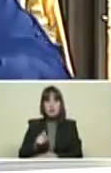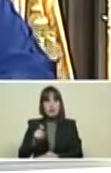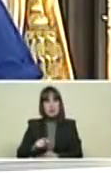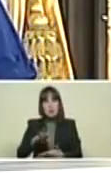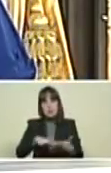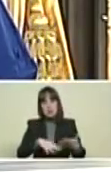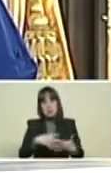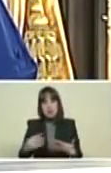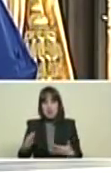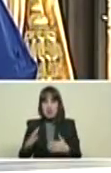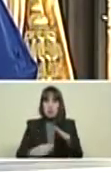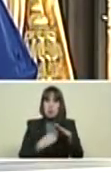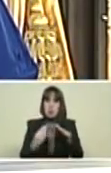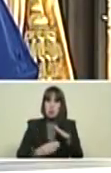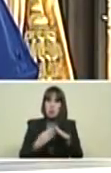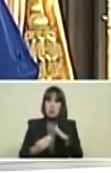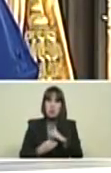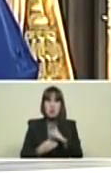en biología,